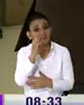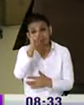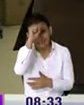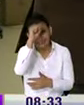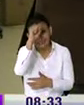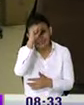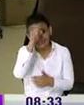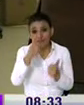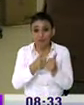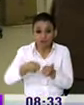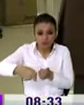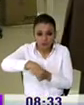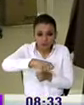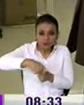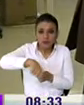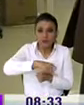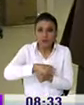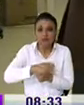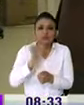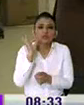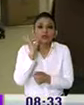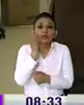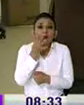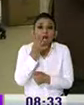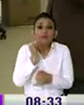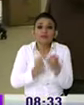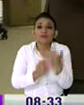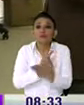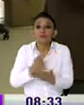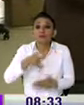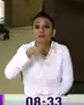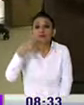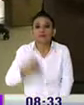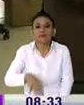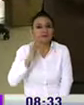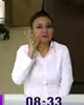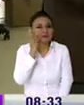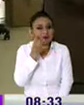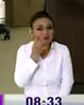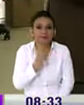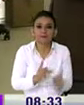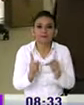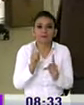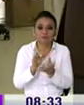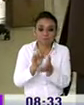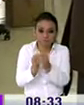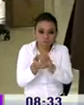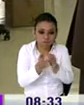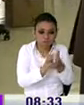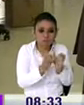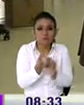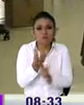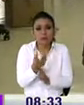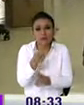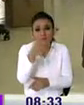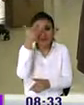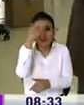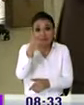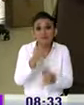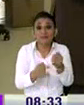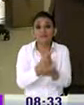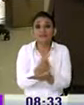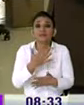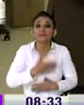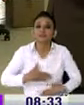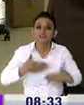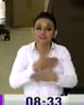el agrio y quizá un espumante para fin de semana estamos. Uy, está perfecto, unas tortillitas de papa. Ya sabes, este fin de semana disfrute